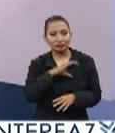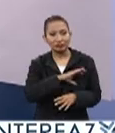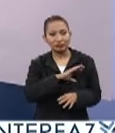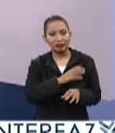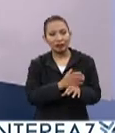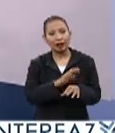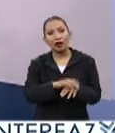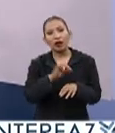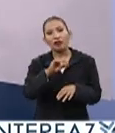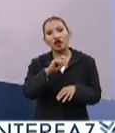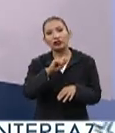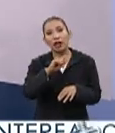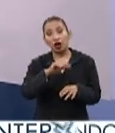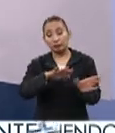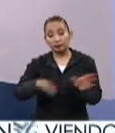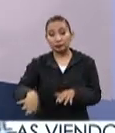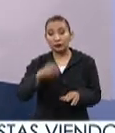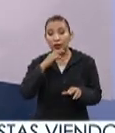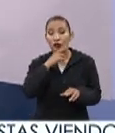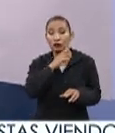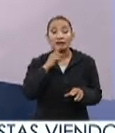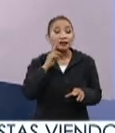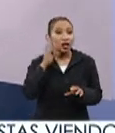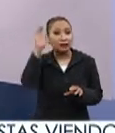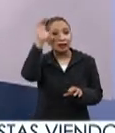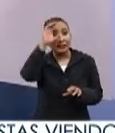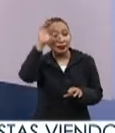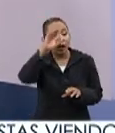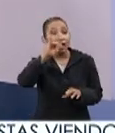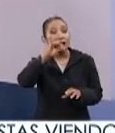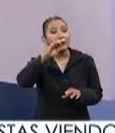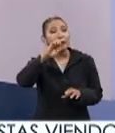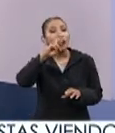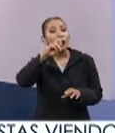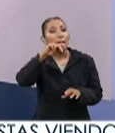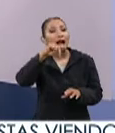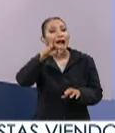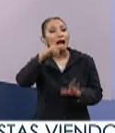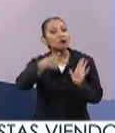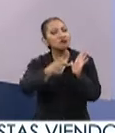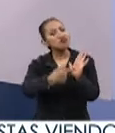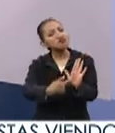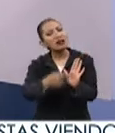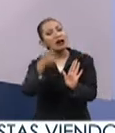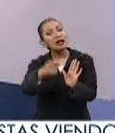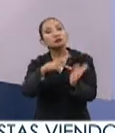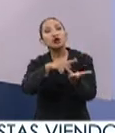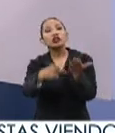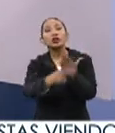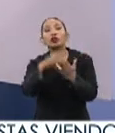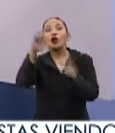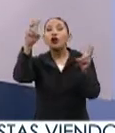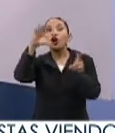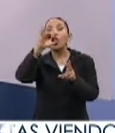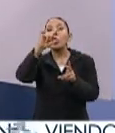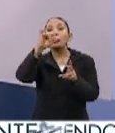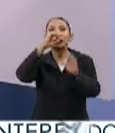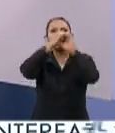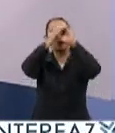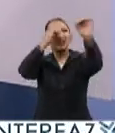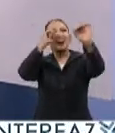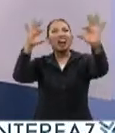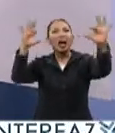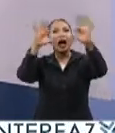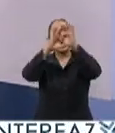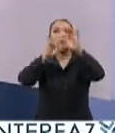amigo Fontanot. El Noticiero Científico Cultural Iberoamericano nos presenta una interesante nota sobre el proyecto Colibrí, un telescopio